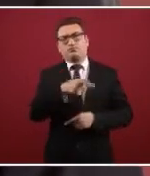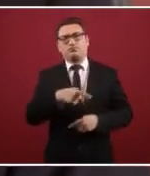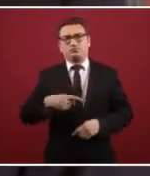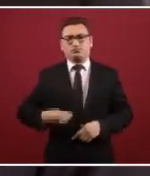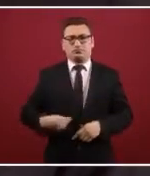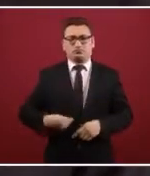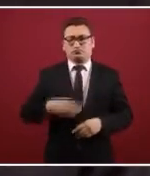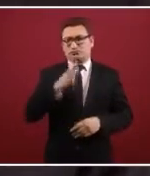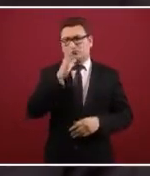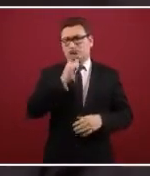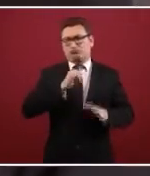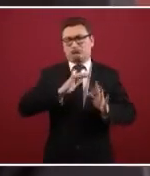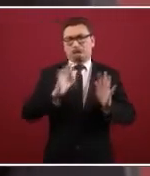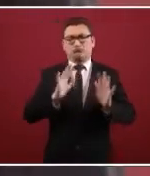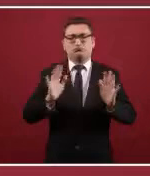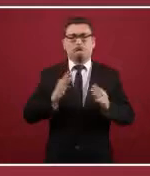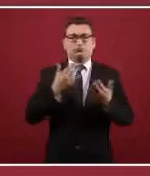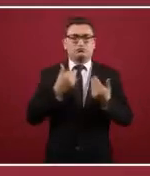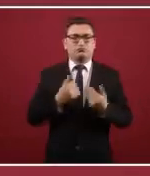sin